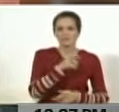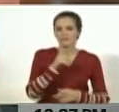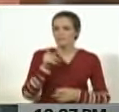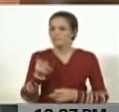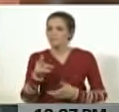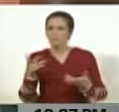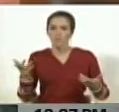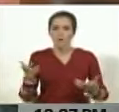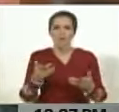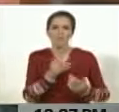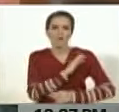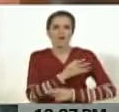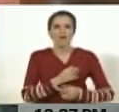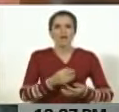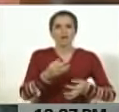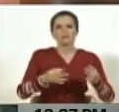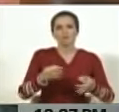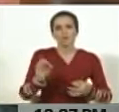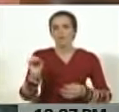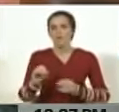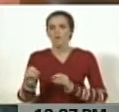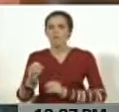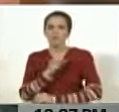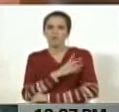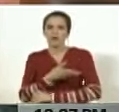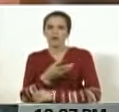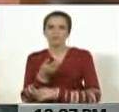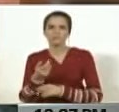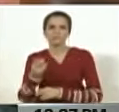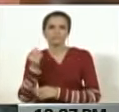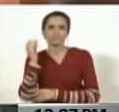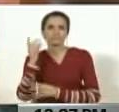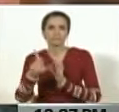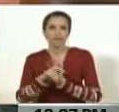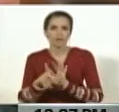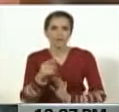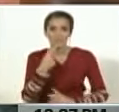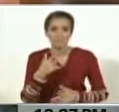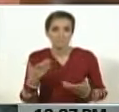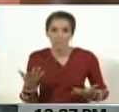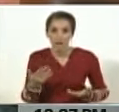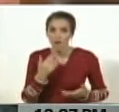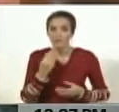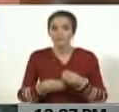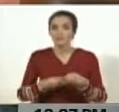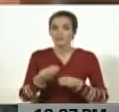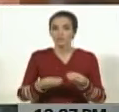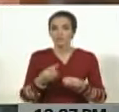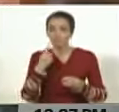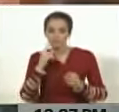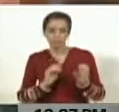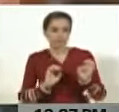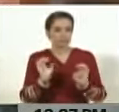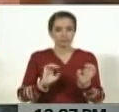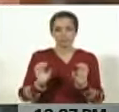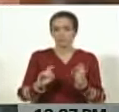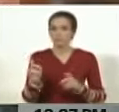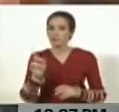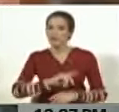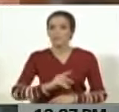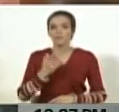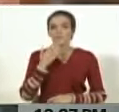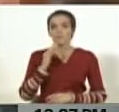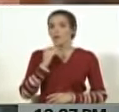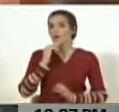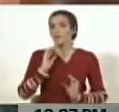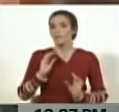o el poder legislativo? Entonces, en este caso, haciendo una metódica de estudio, porque tampoco es que se le ocurra